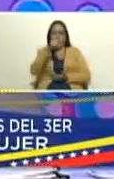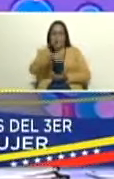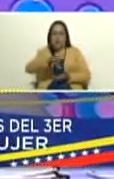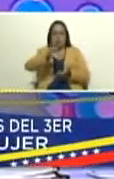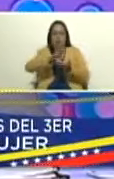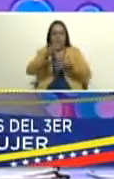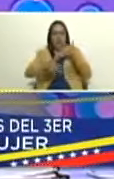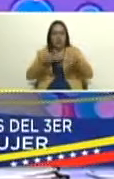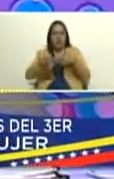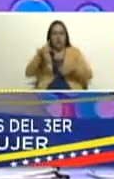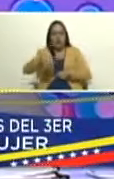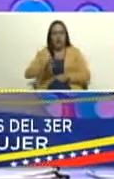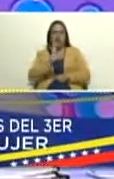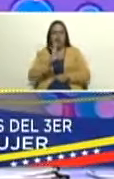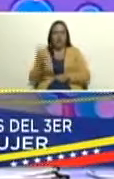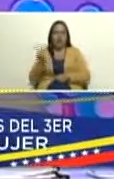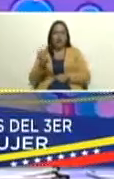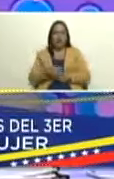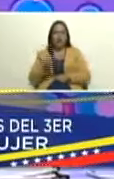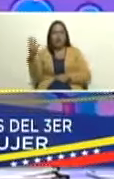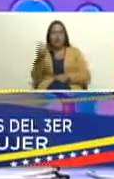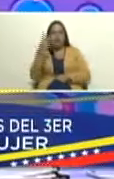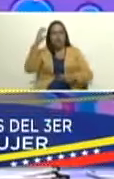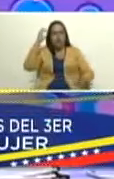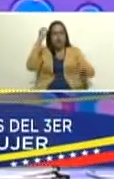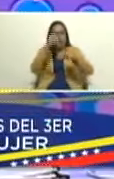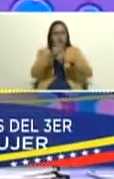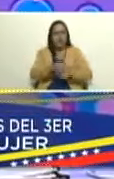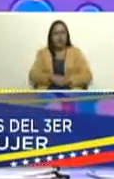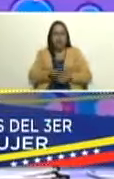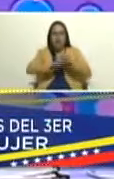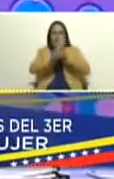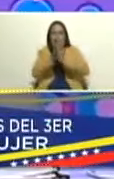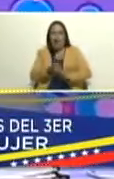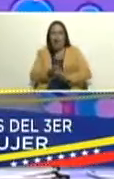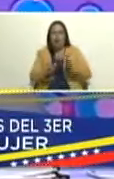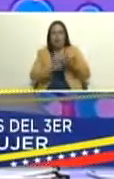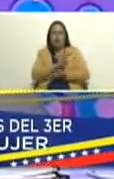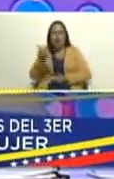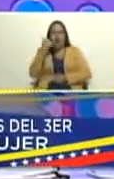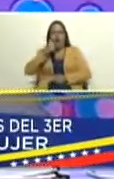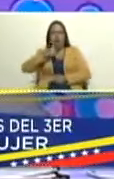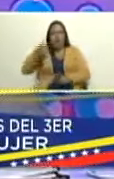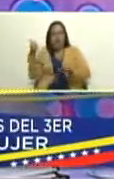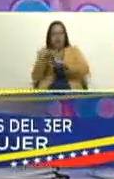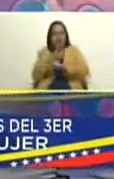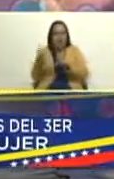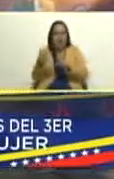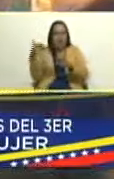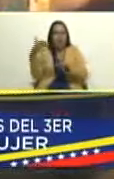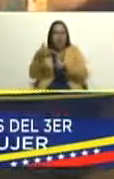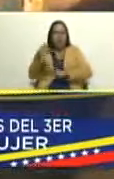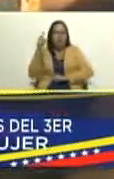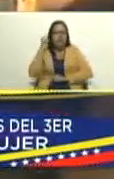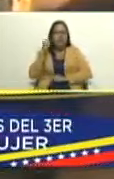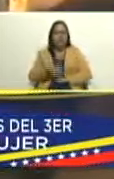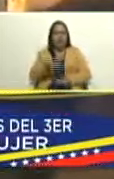aquí en el Banco de Venezuela. Cuarto vértice, erradicación de la violencia contra la mujer y la justicia de